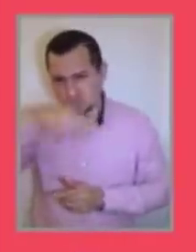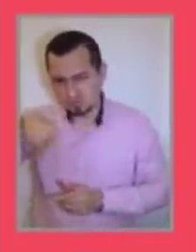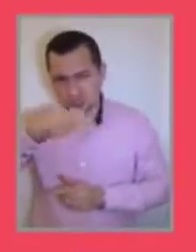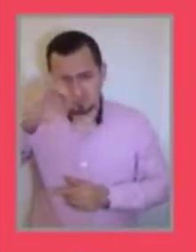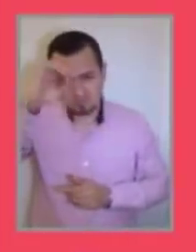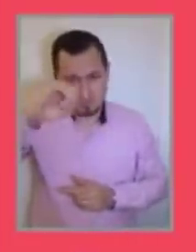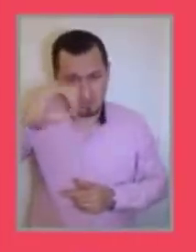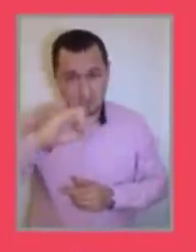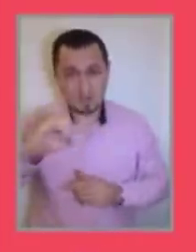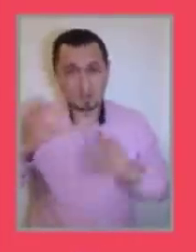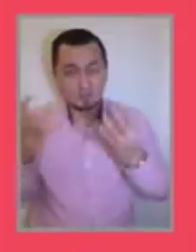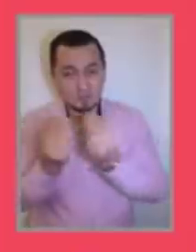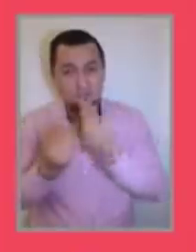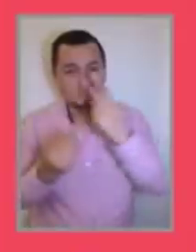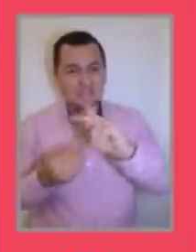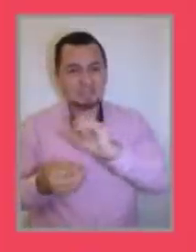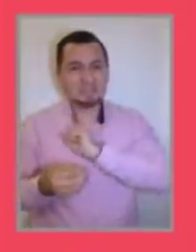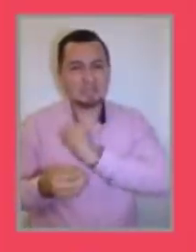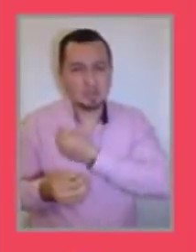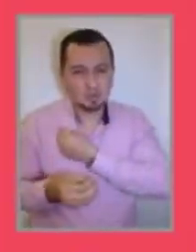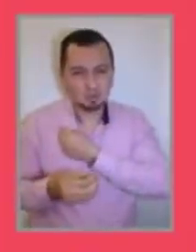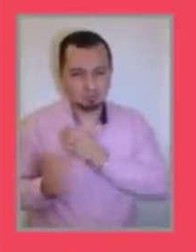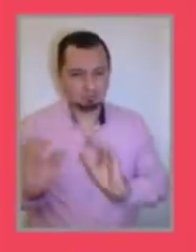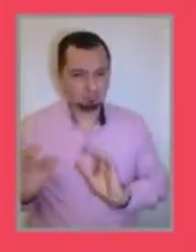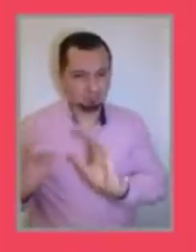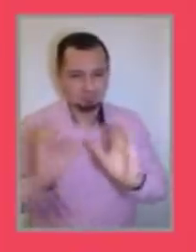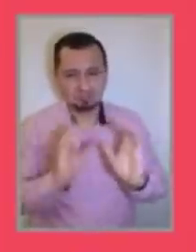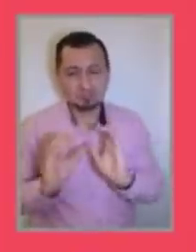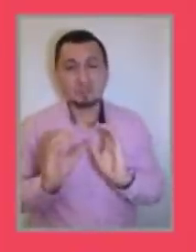me refiero a la mesa de salud, que